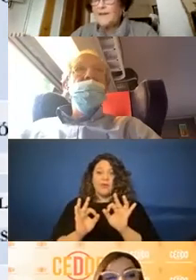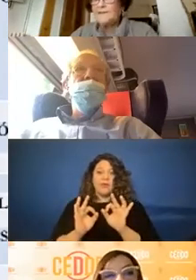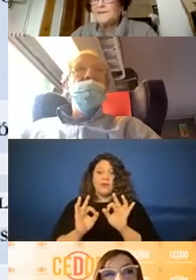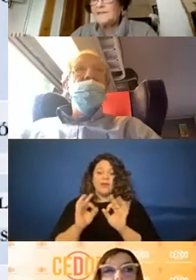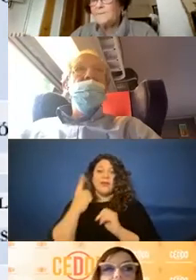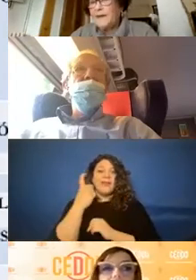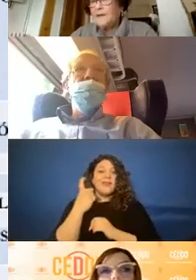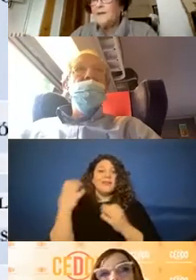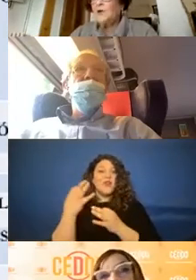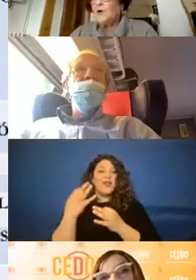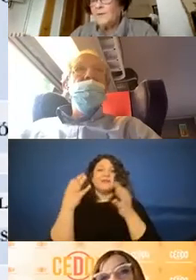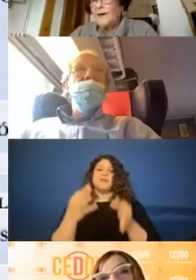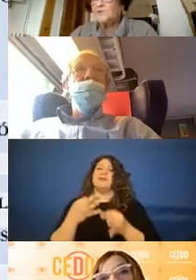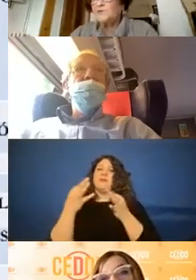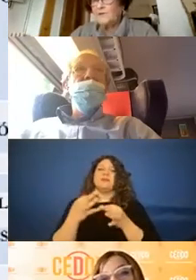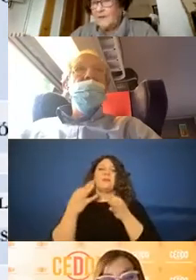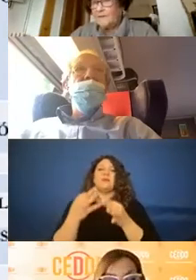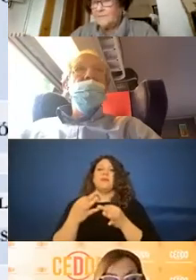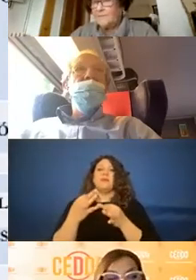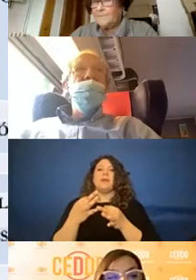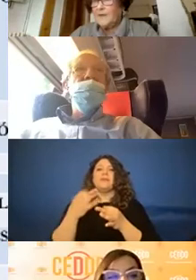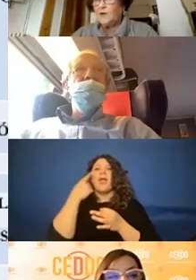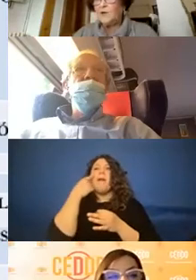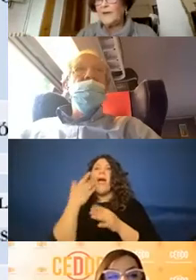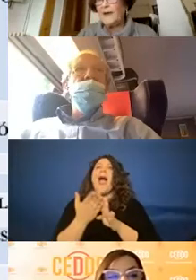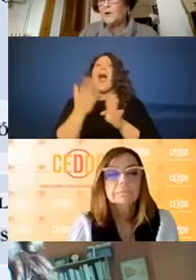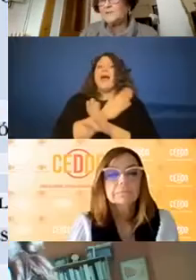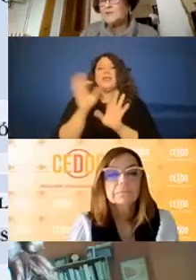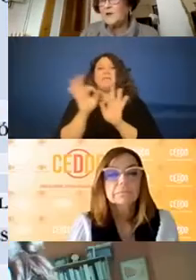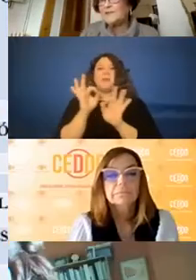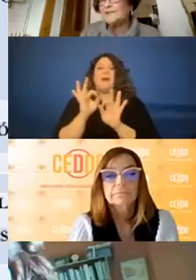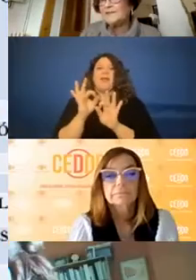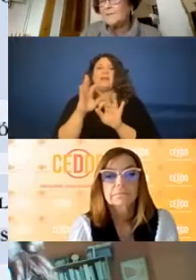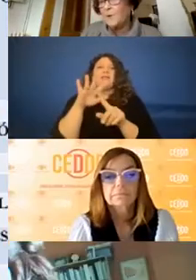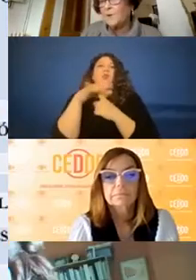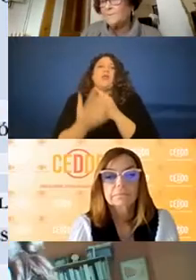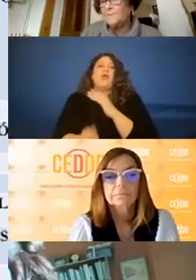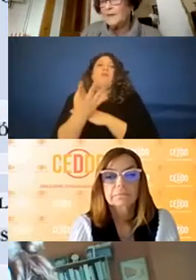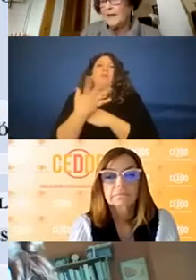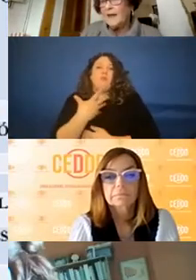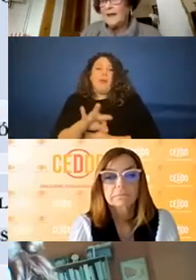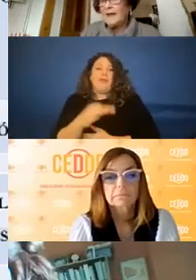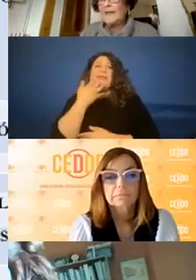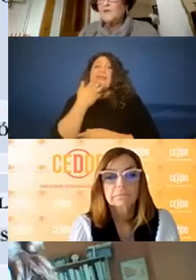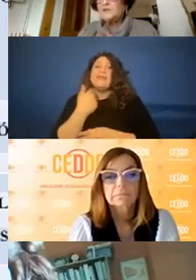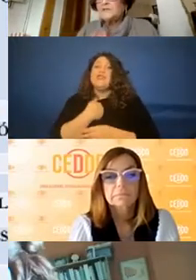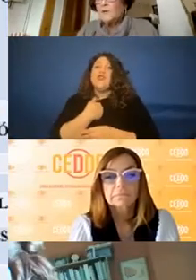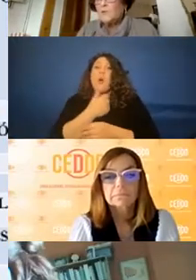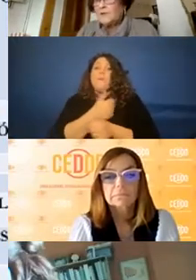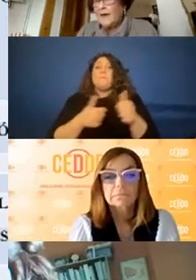siempre anticipar lo que va a suceder. Si yo anticipo, le